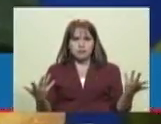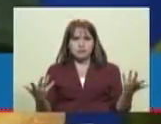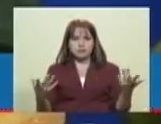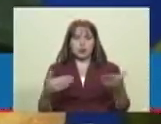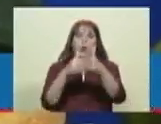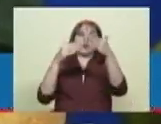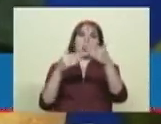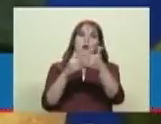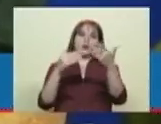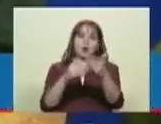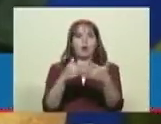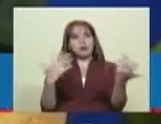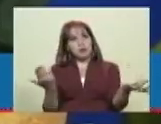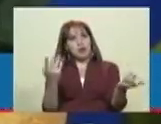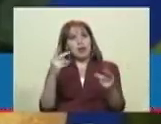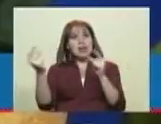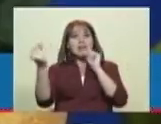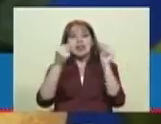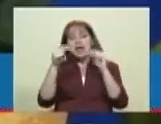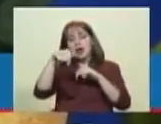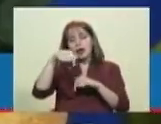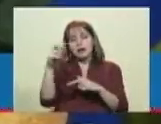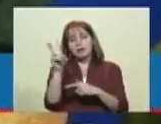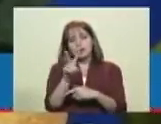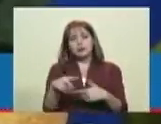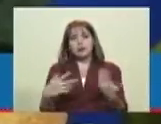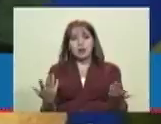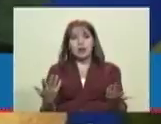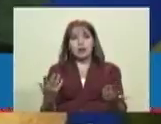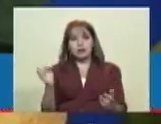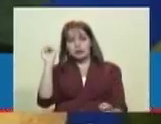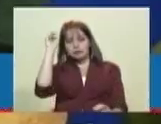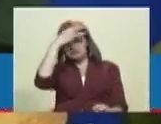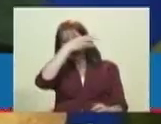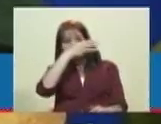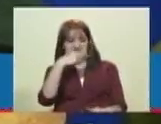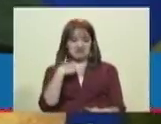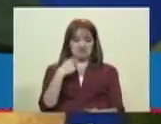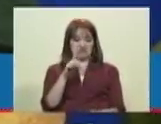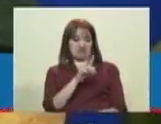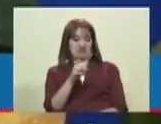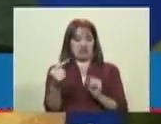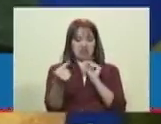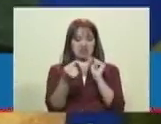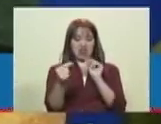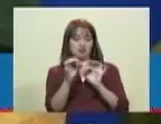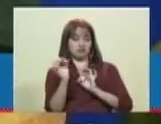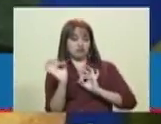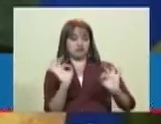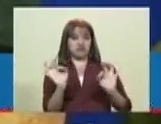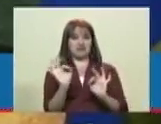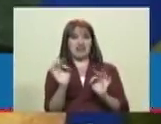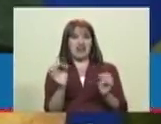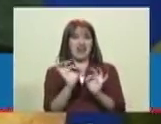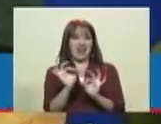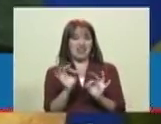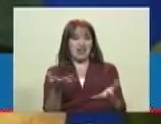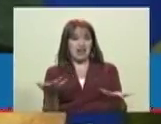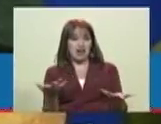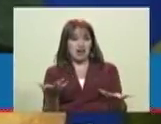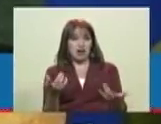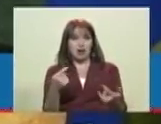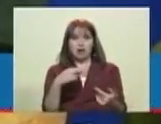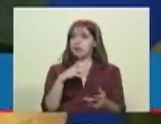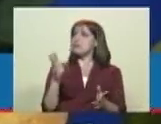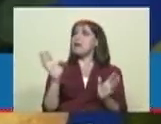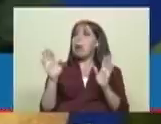hemos tenido en el proceso de diálogo en Venezuela. Si Donald Trump no quiere diálogo, pues los